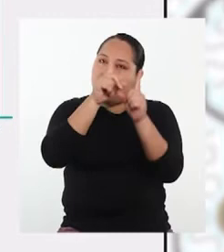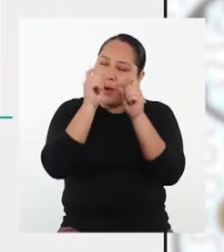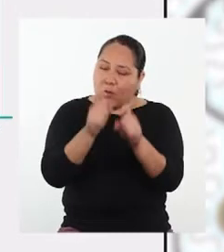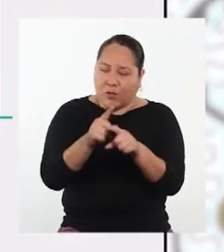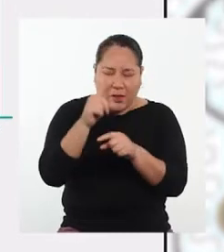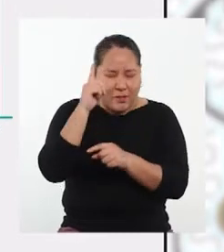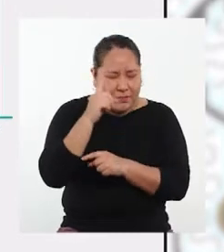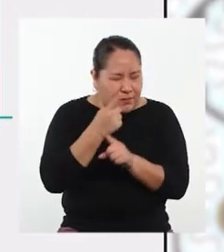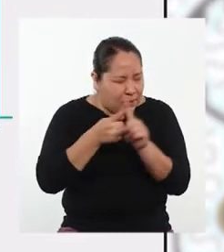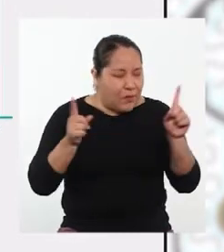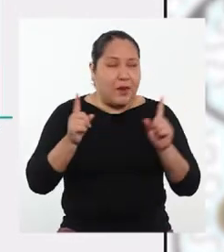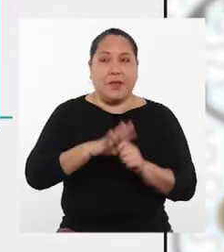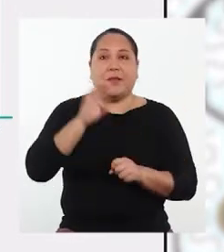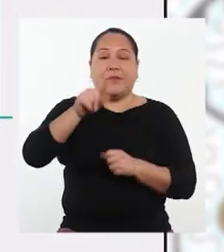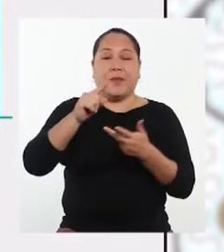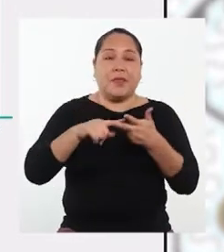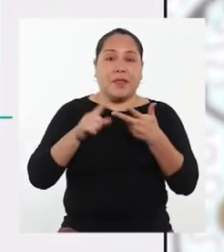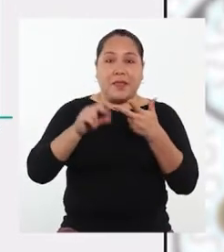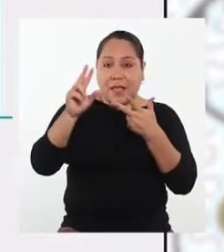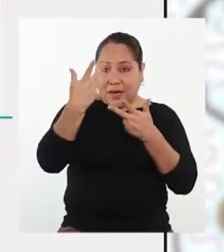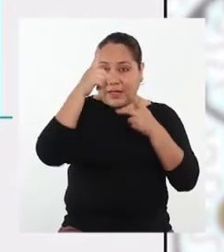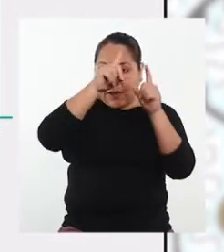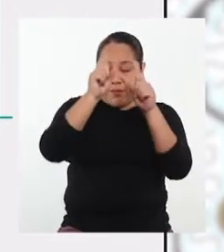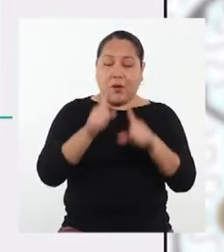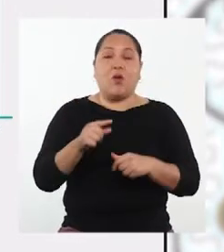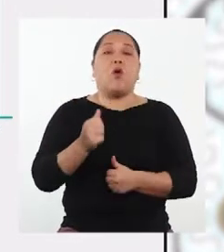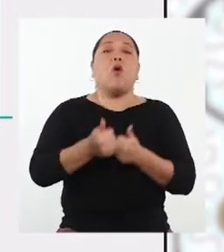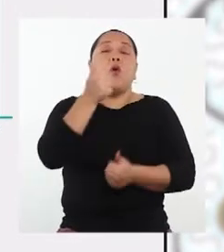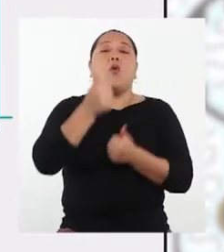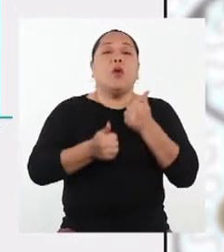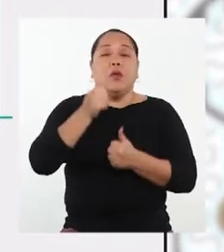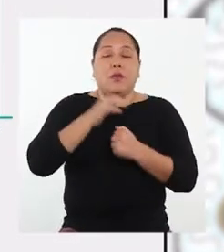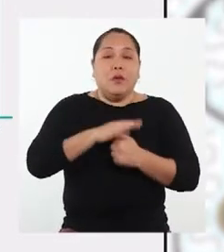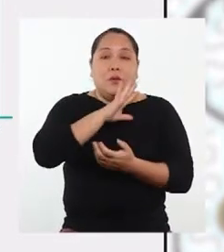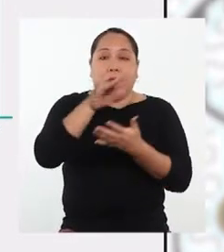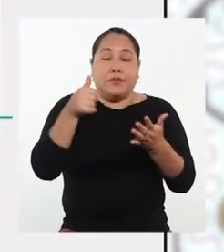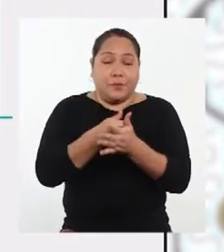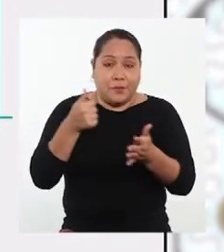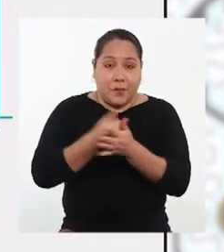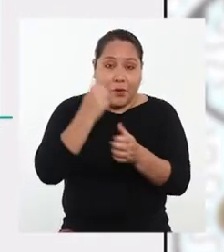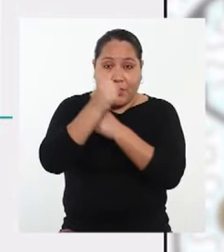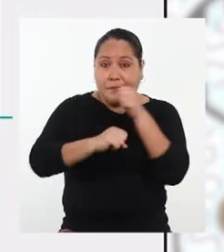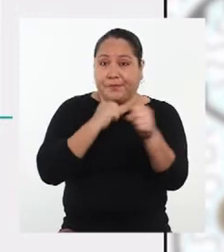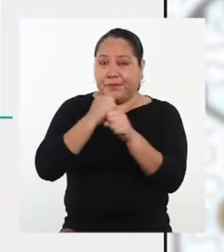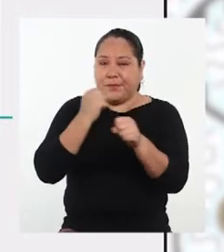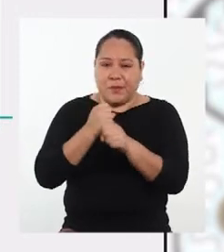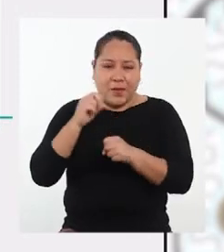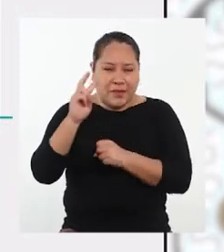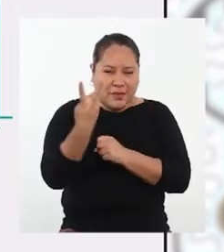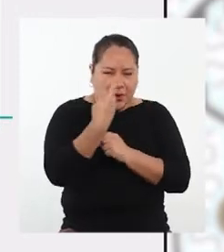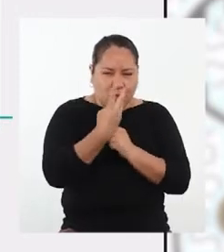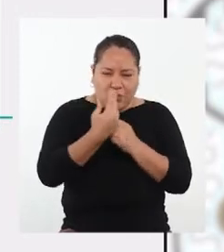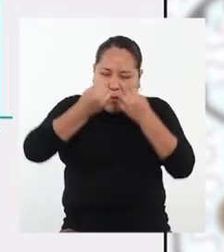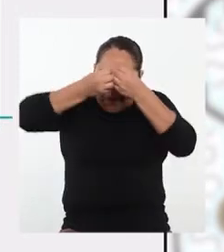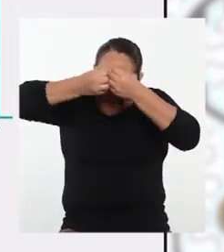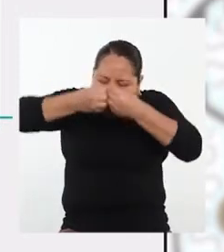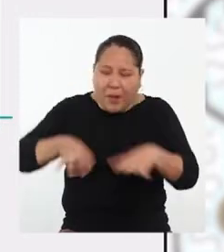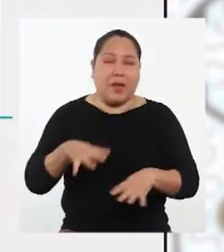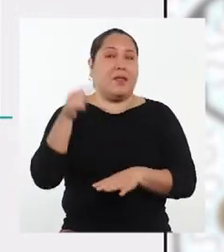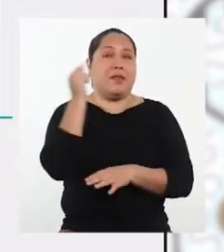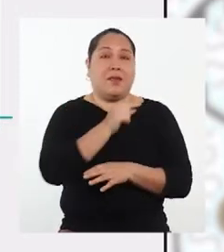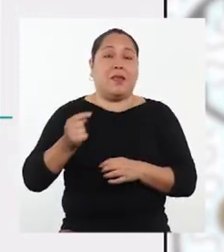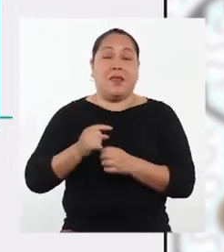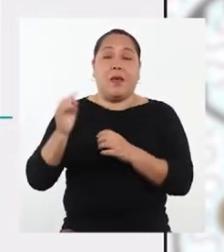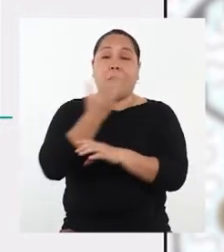una pregunta un poco distinta. Tercera pregunta. ¿En cuál de todos los años tuvimos la segunda